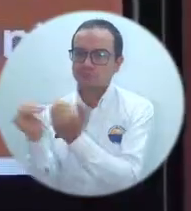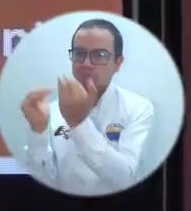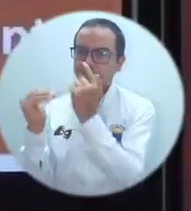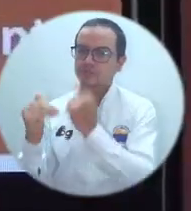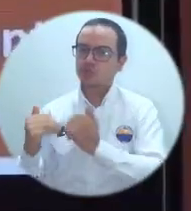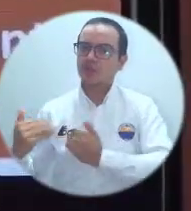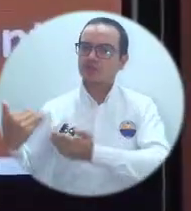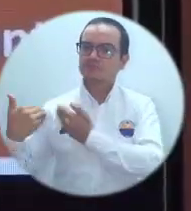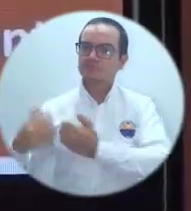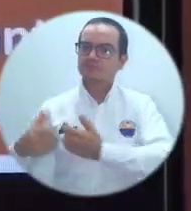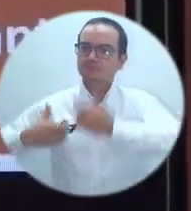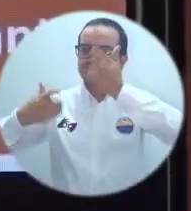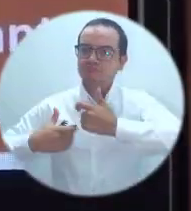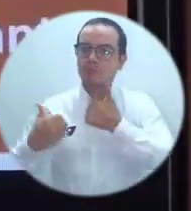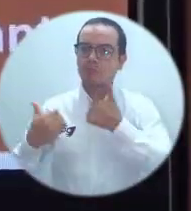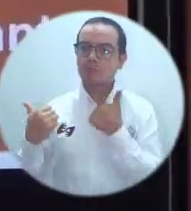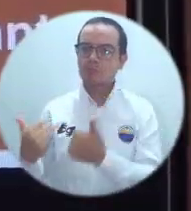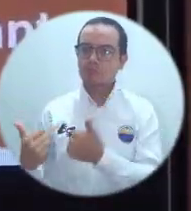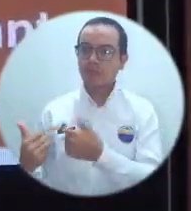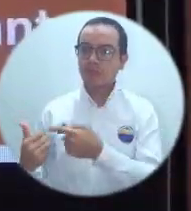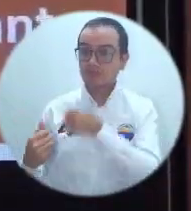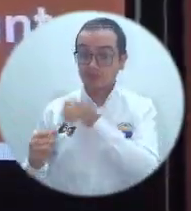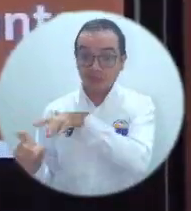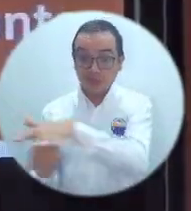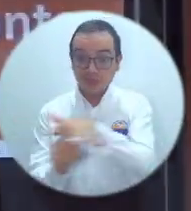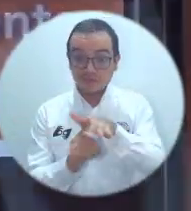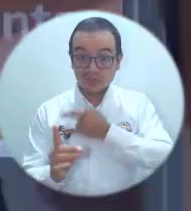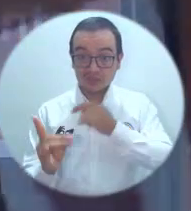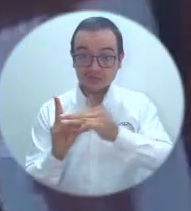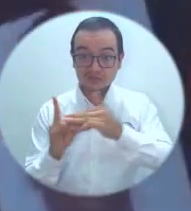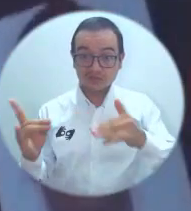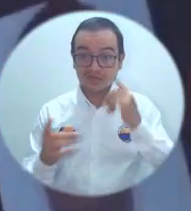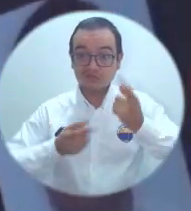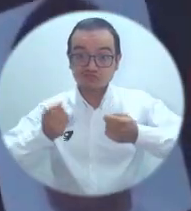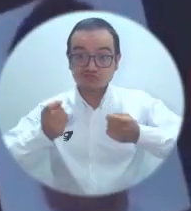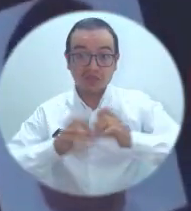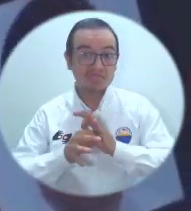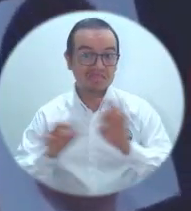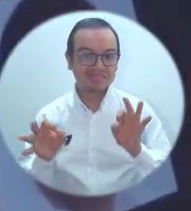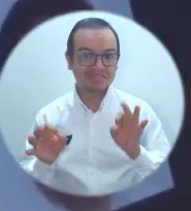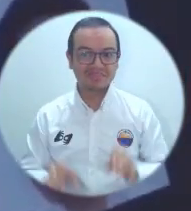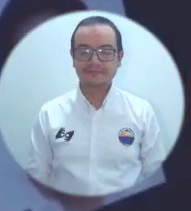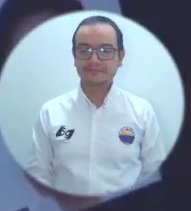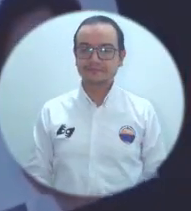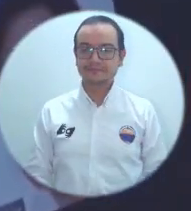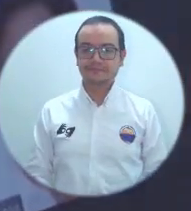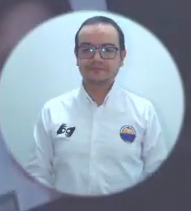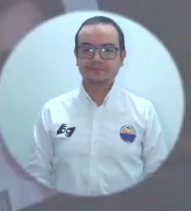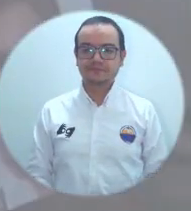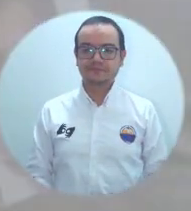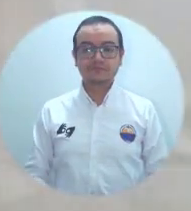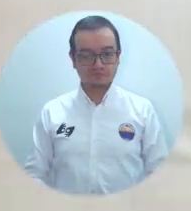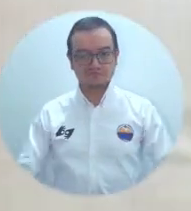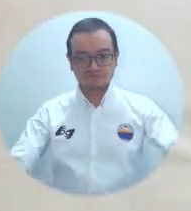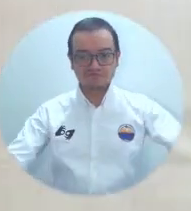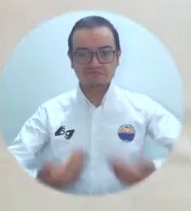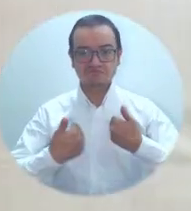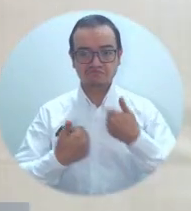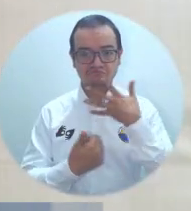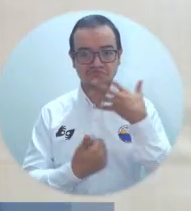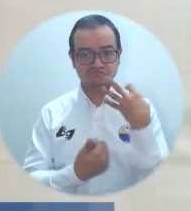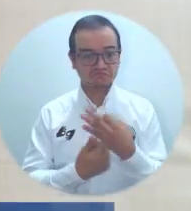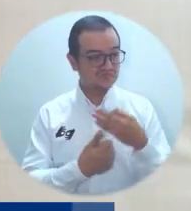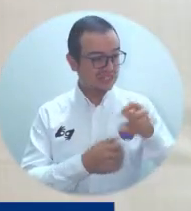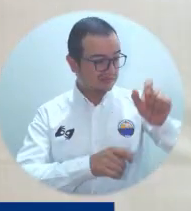sin afectar la institucionalidad ni el funcionamiento de la Universidad de Magdalena. Rechazo